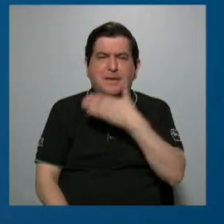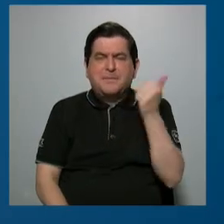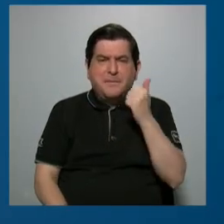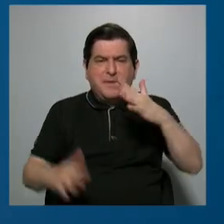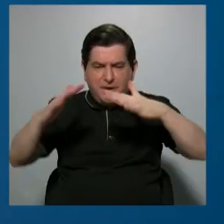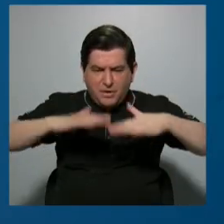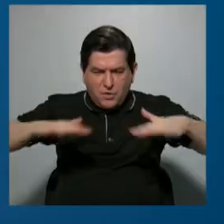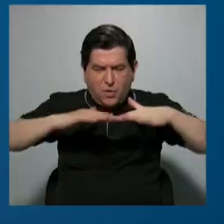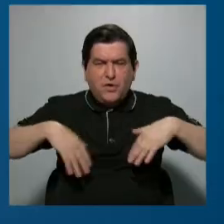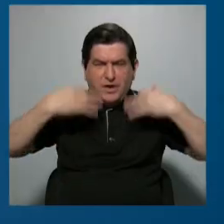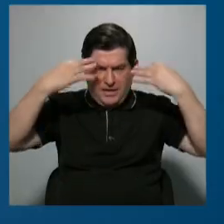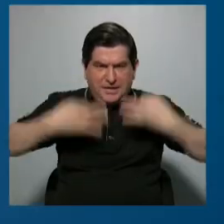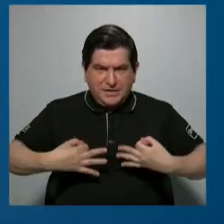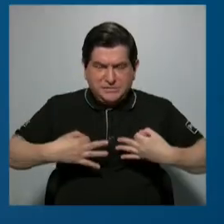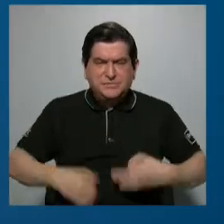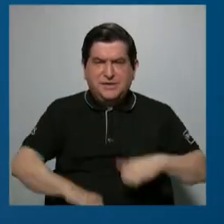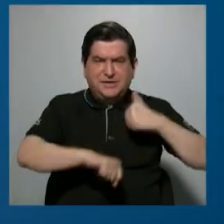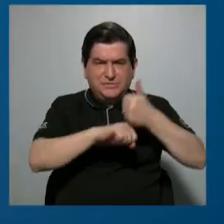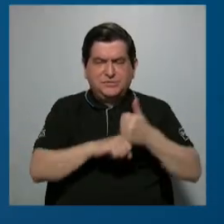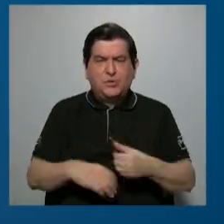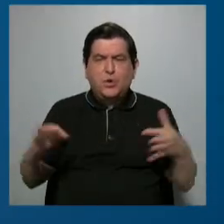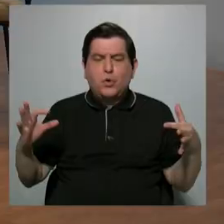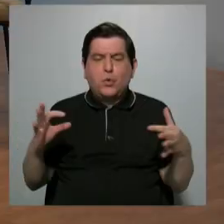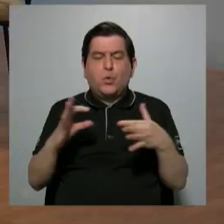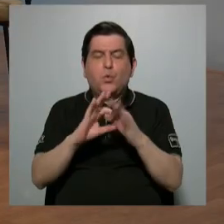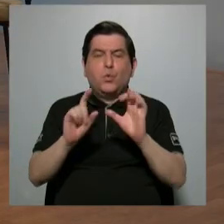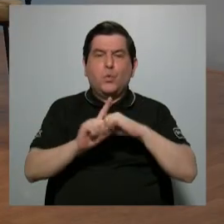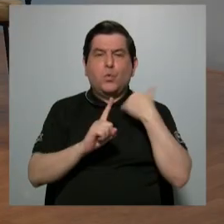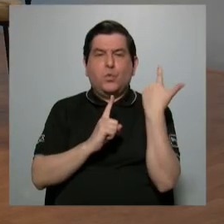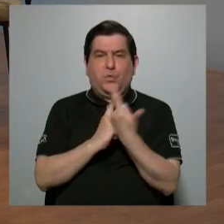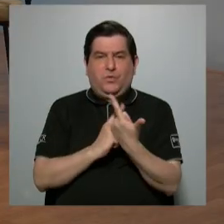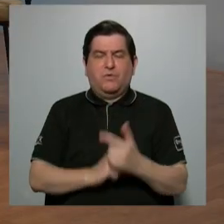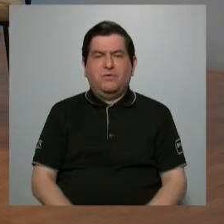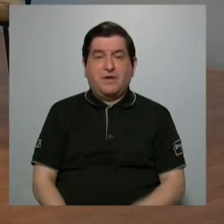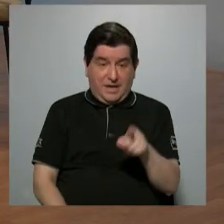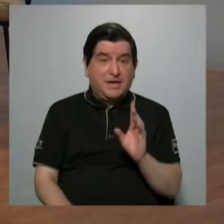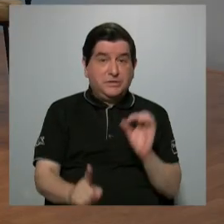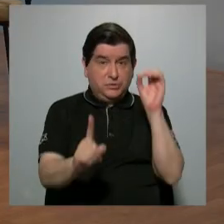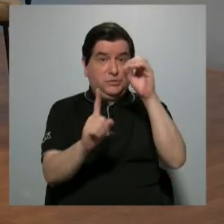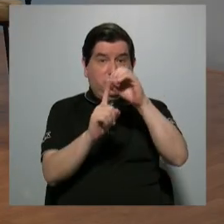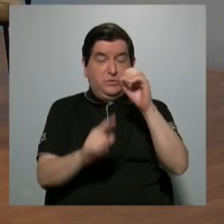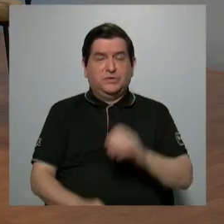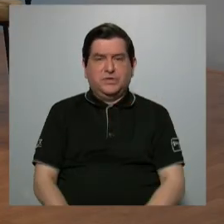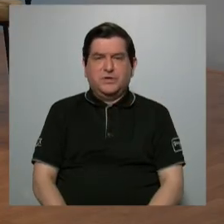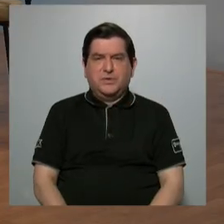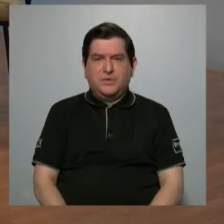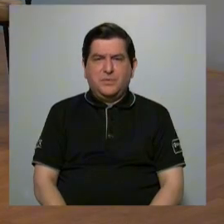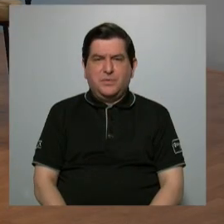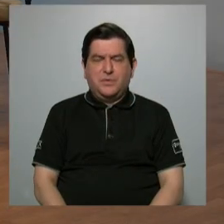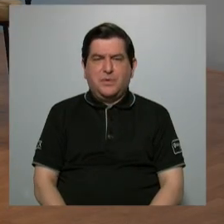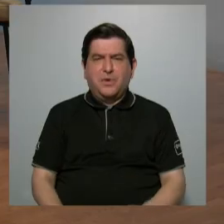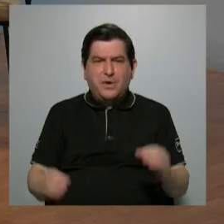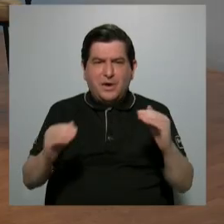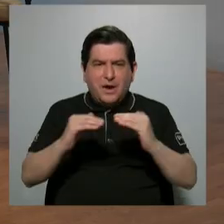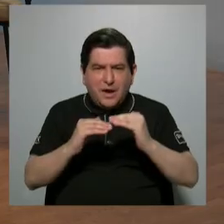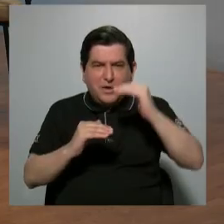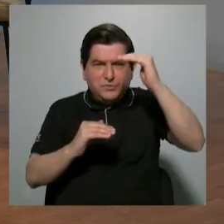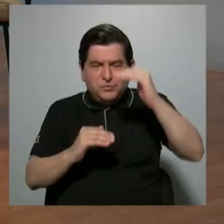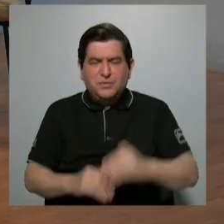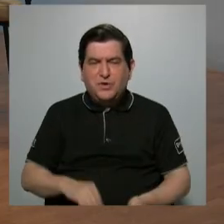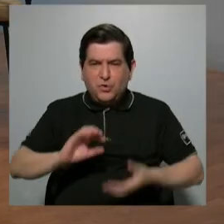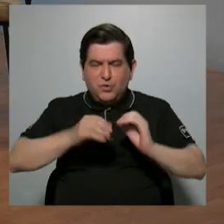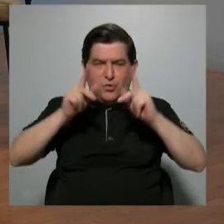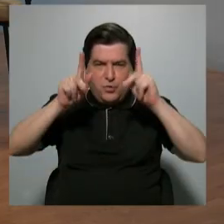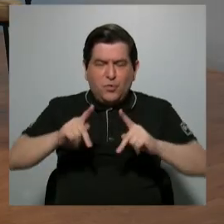físico crearan cohesión social, en cierta manera, ¿no? Ese era como su objetivo, aumentar la cantidad de personas que allí vivían, porque